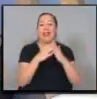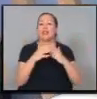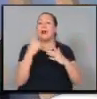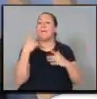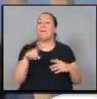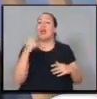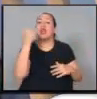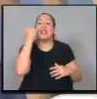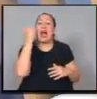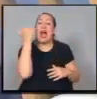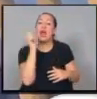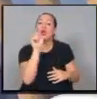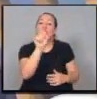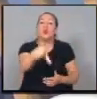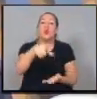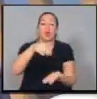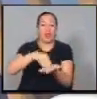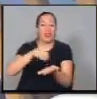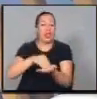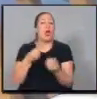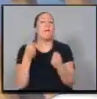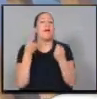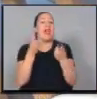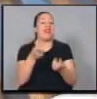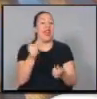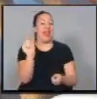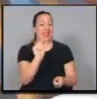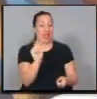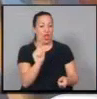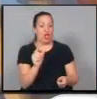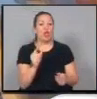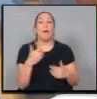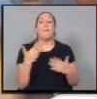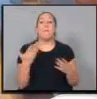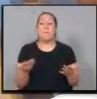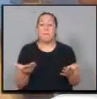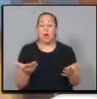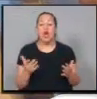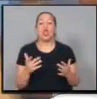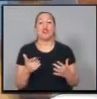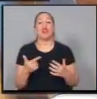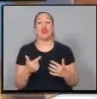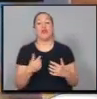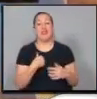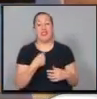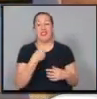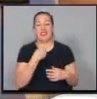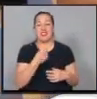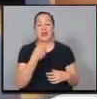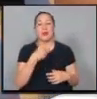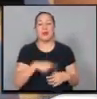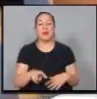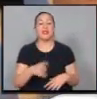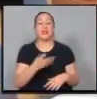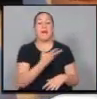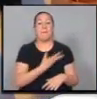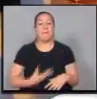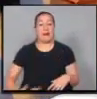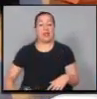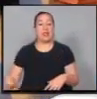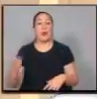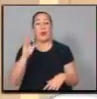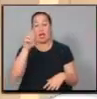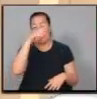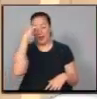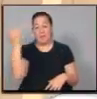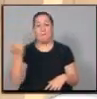tu terreno para que te den el crédito. Por eso apuntan principalmente, yo ayer hablaba con Enrique Seba, es el vicepresidente del Banco Nación, y me decía, es más que